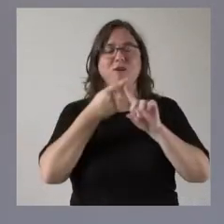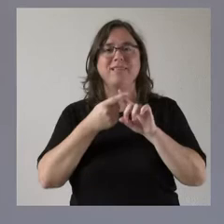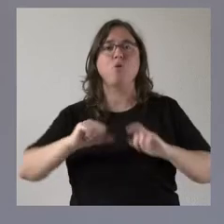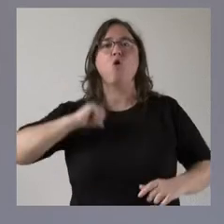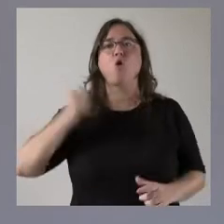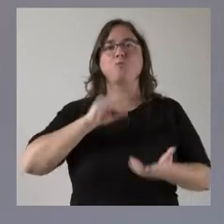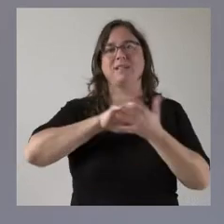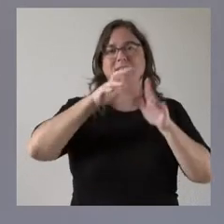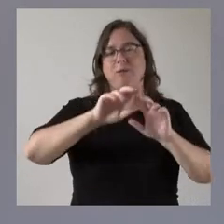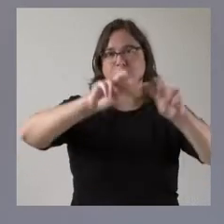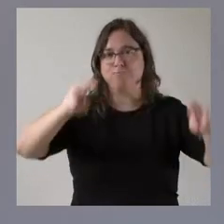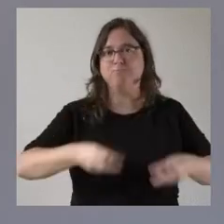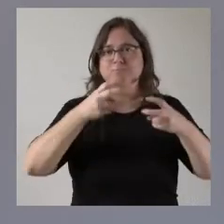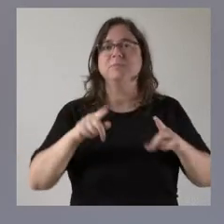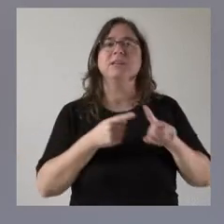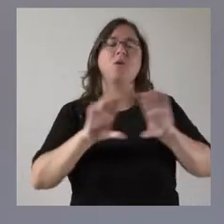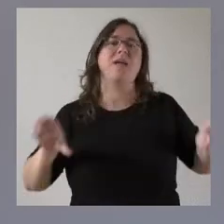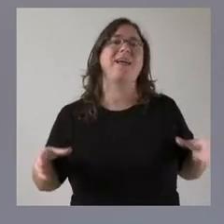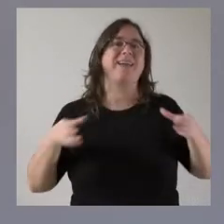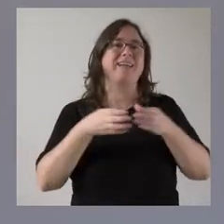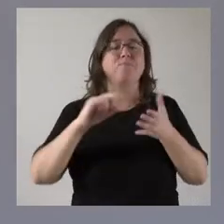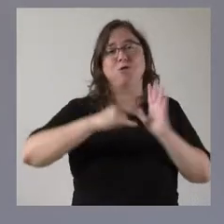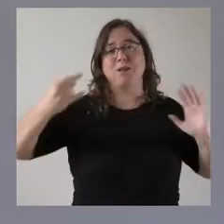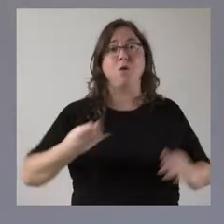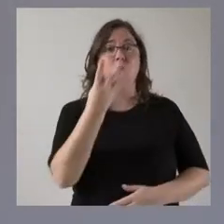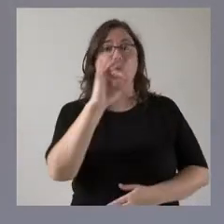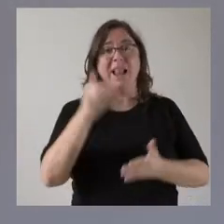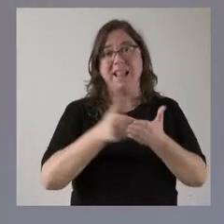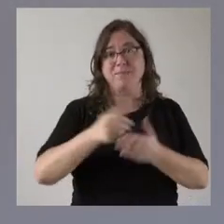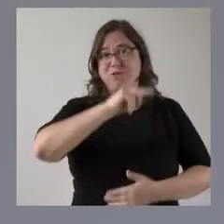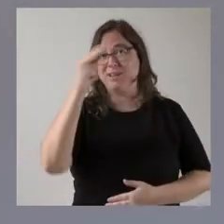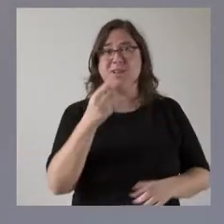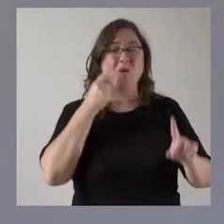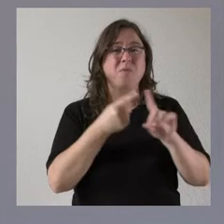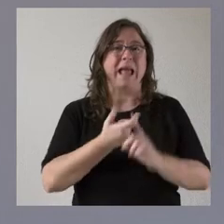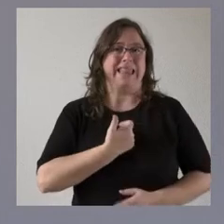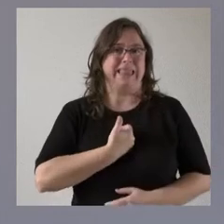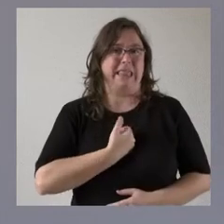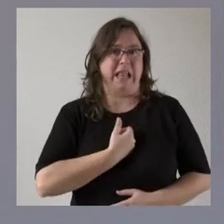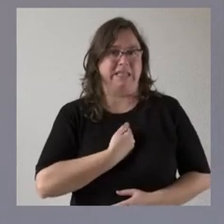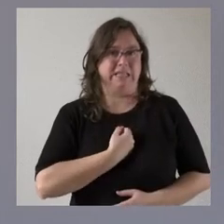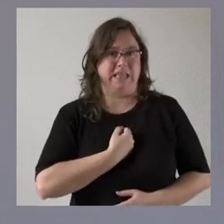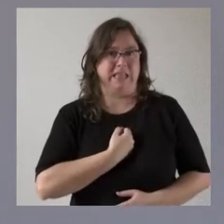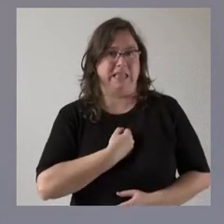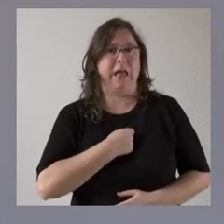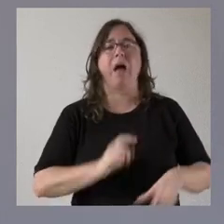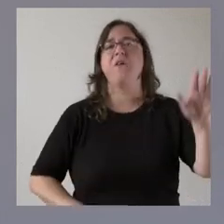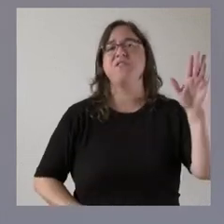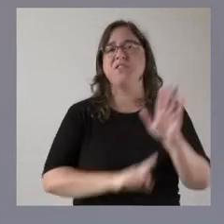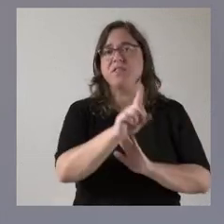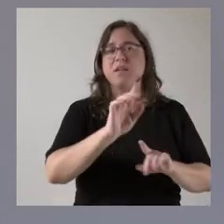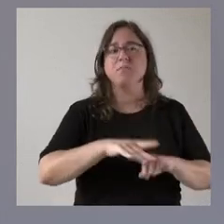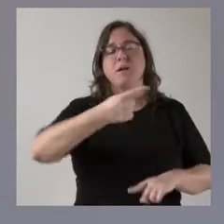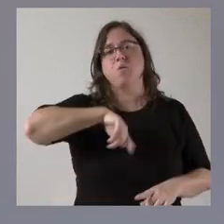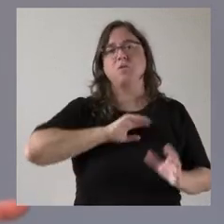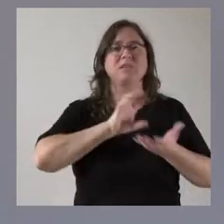Castilla y León con equipos de alta tecnología 40 millones de euros para teleasistencia avanzada en nuestra